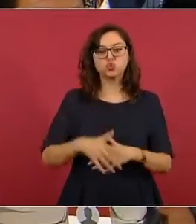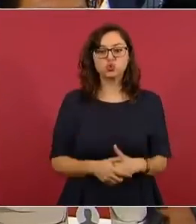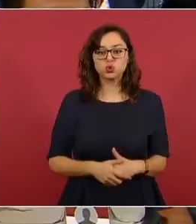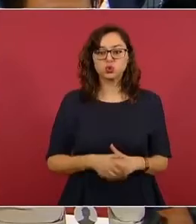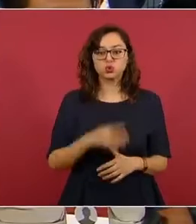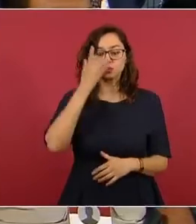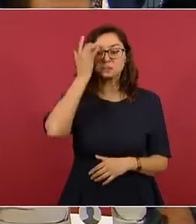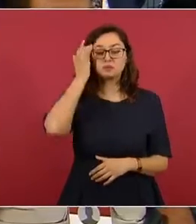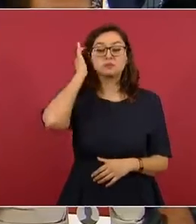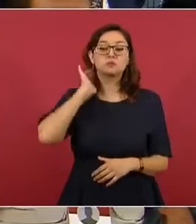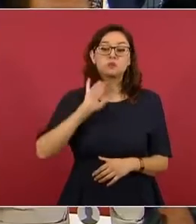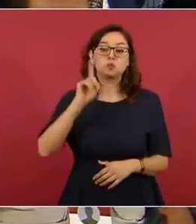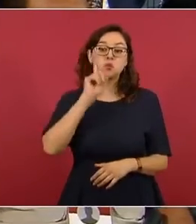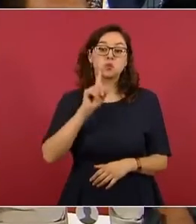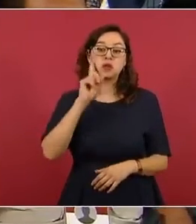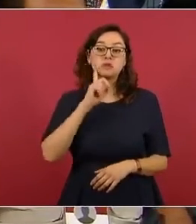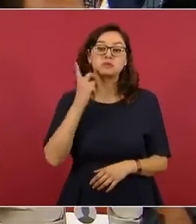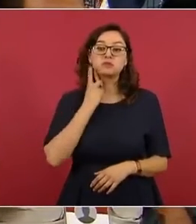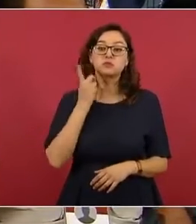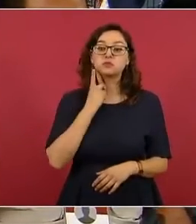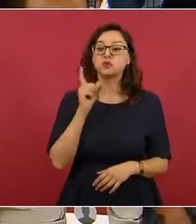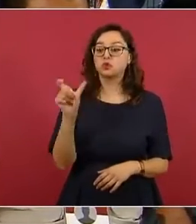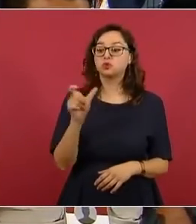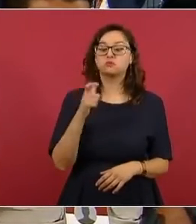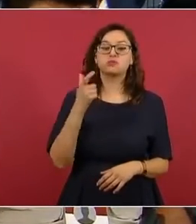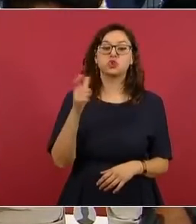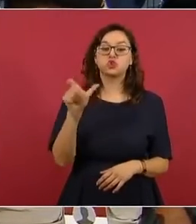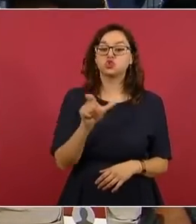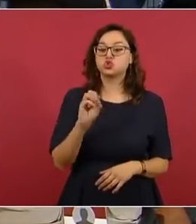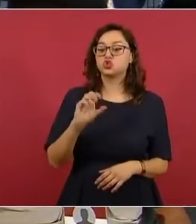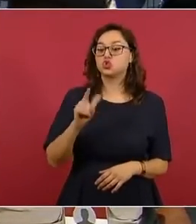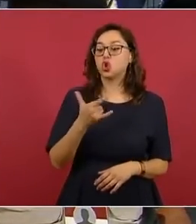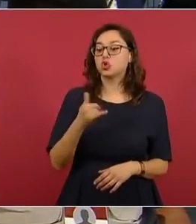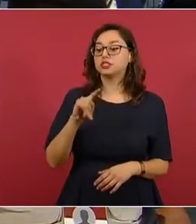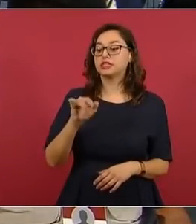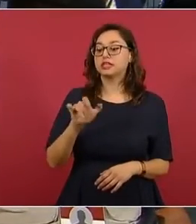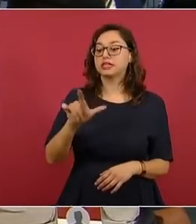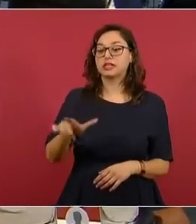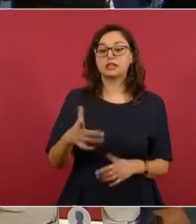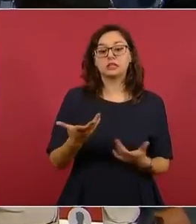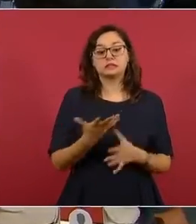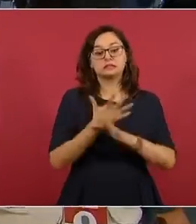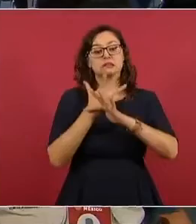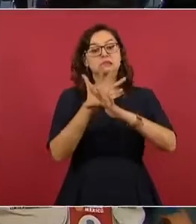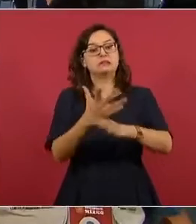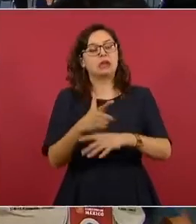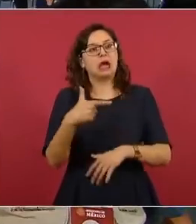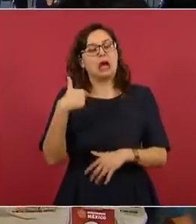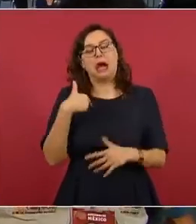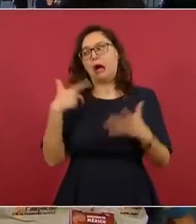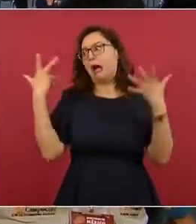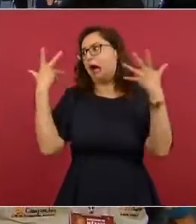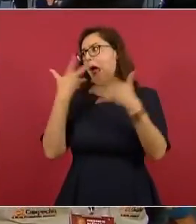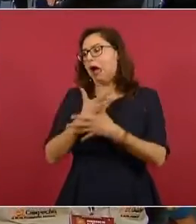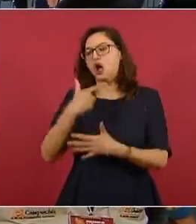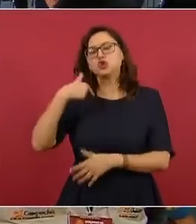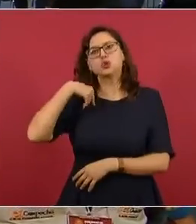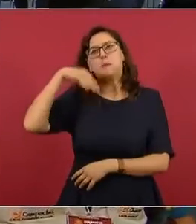los automóviles los que contaminaban, pero creo que ahora sí está engañada